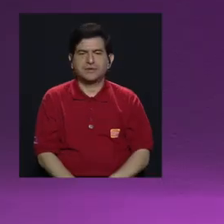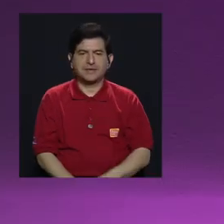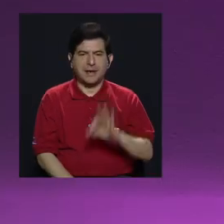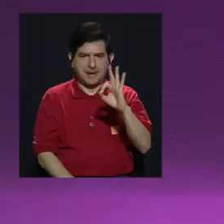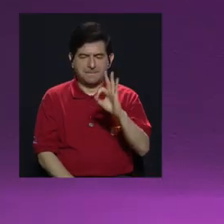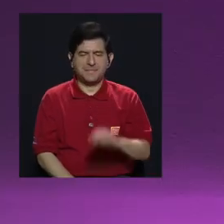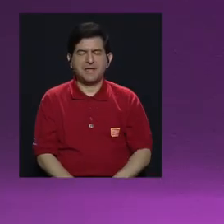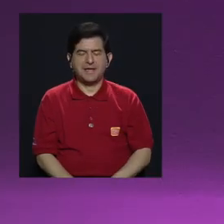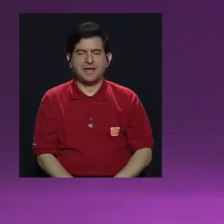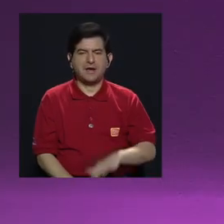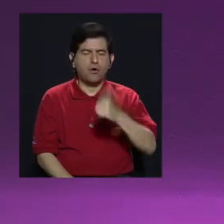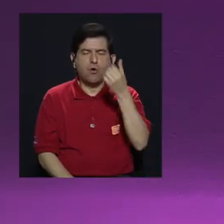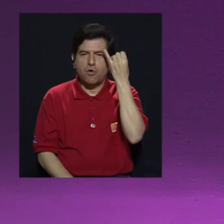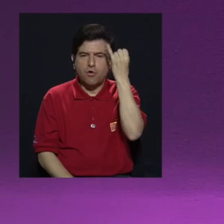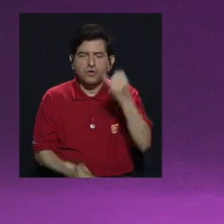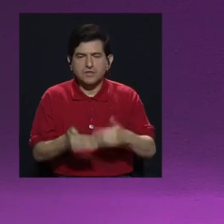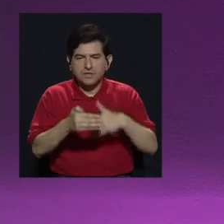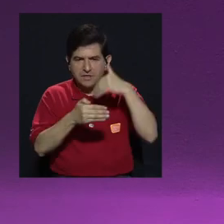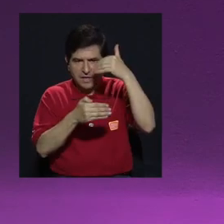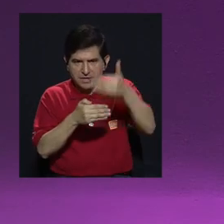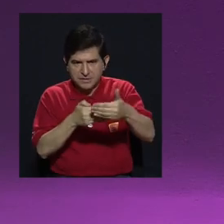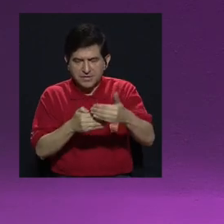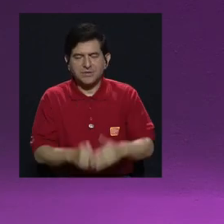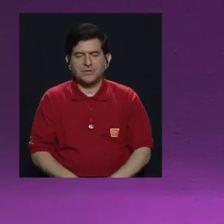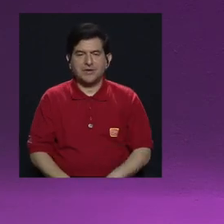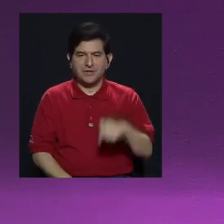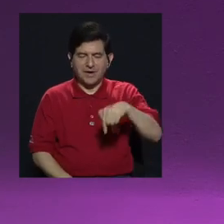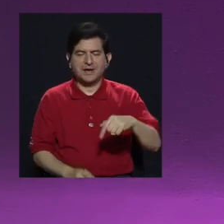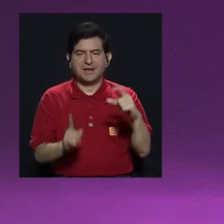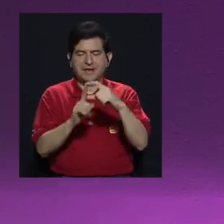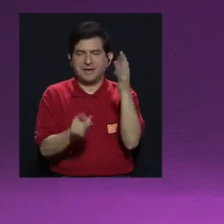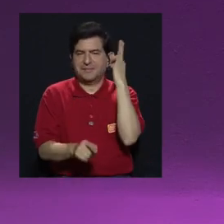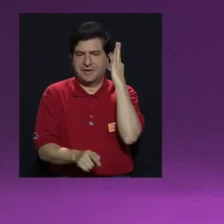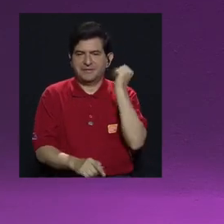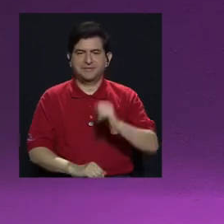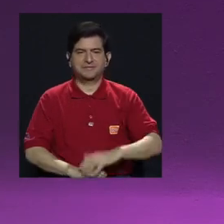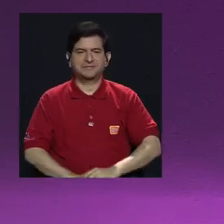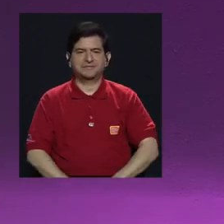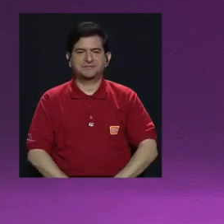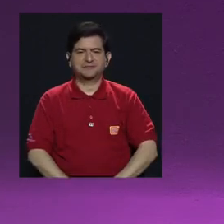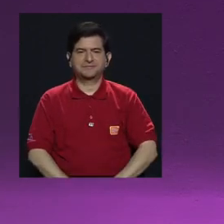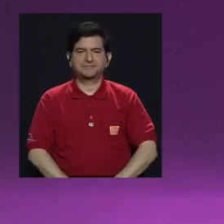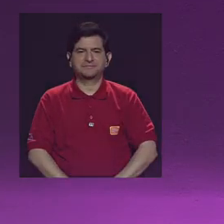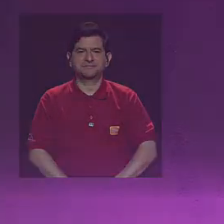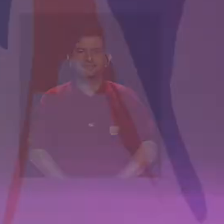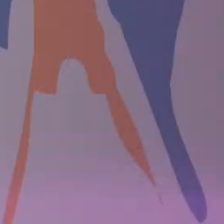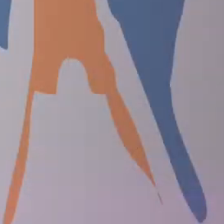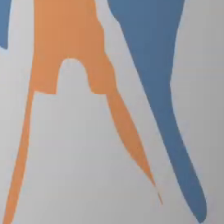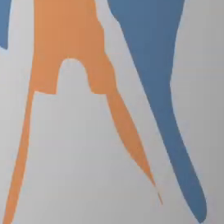bien. Vamos a retomar otros conceptos ahora, justo al regresar aquí en Palabra de Mujer.